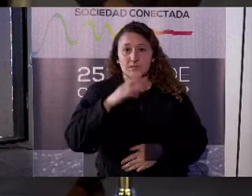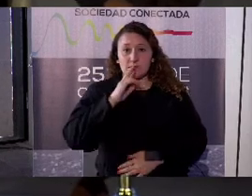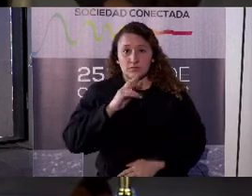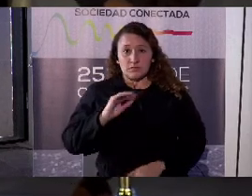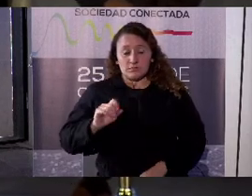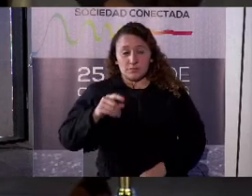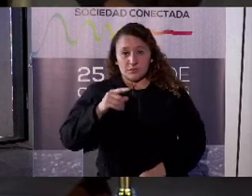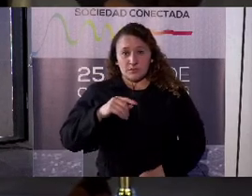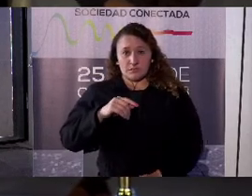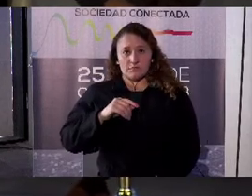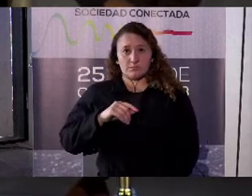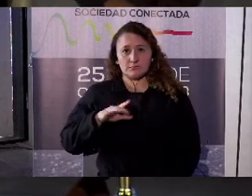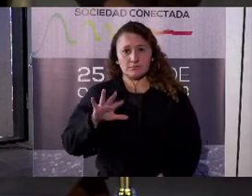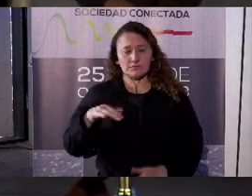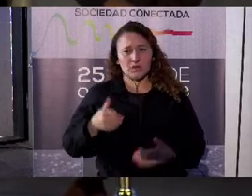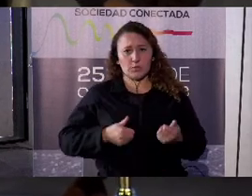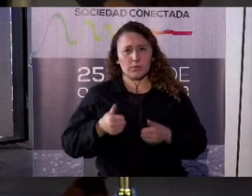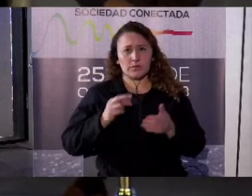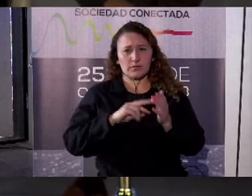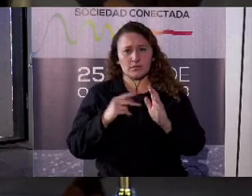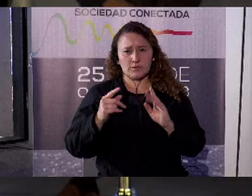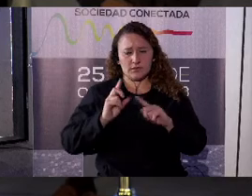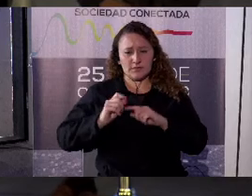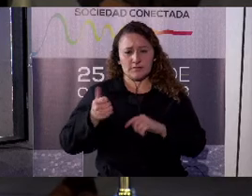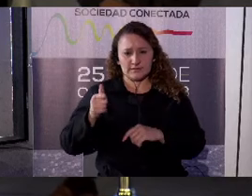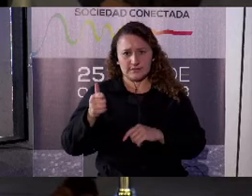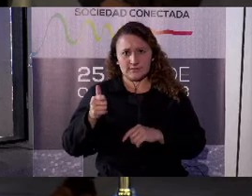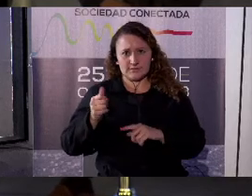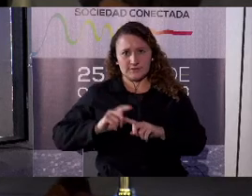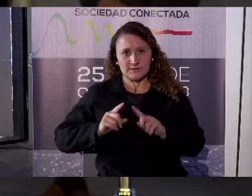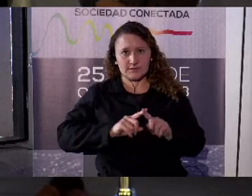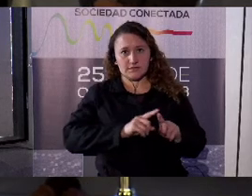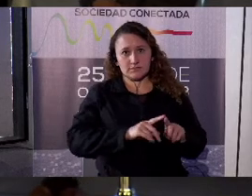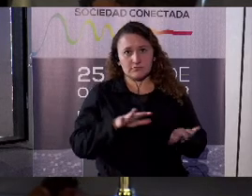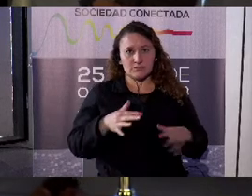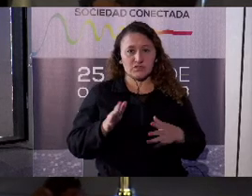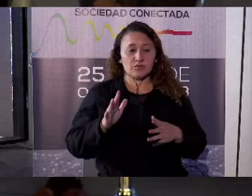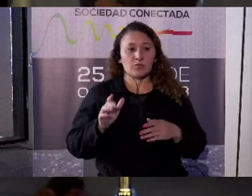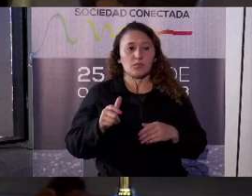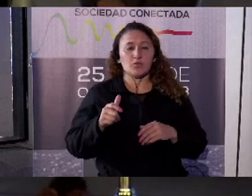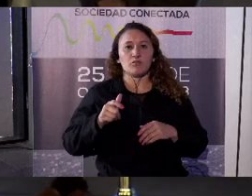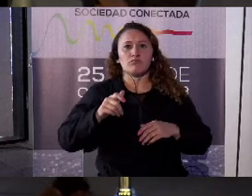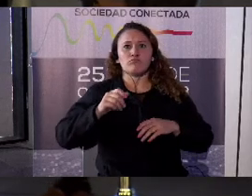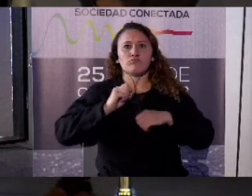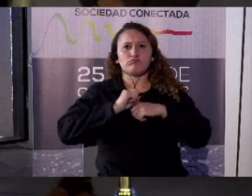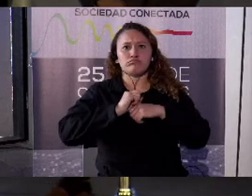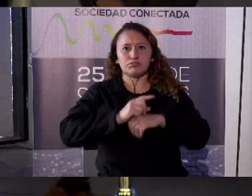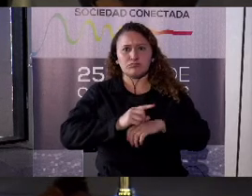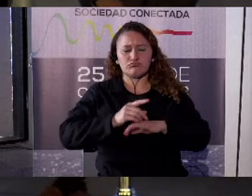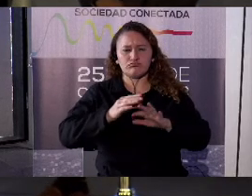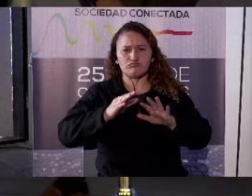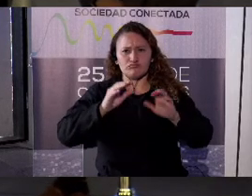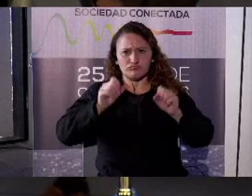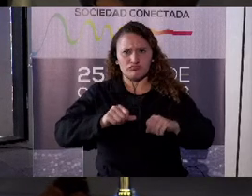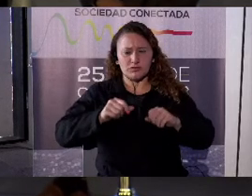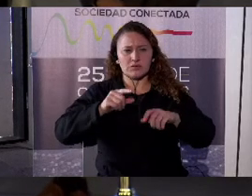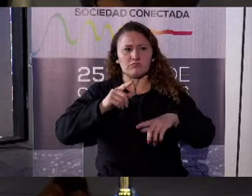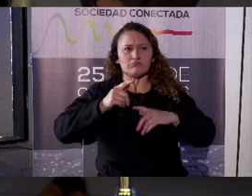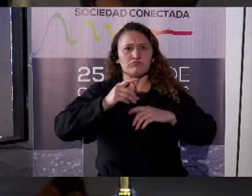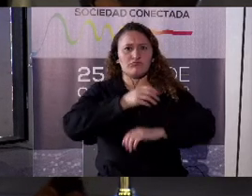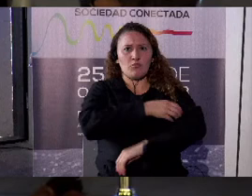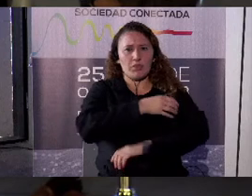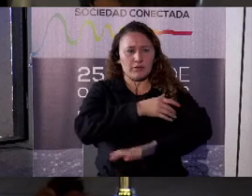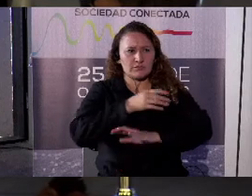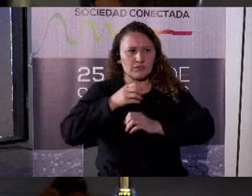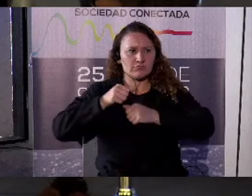laboratorio fue el análisis de 10 tecnologías con mayor potencial tecnológico y con mayor potencial en el mercado